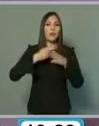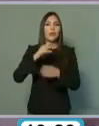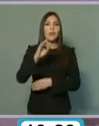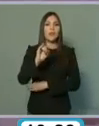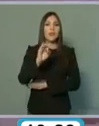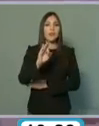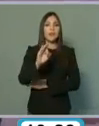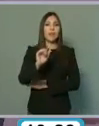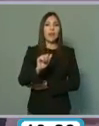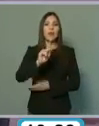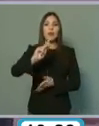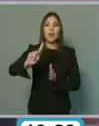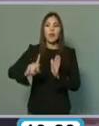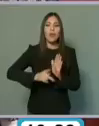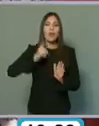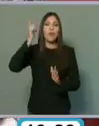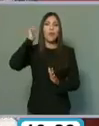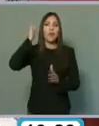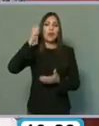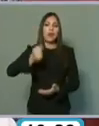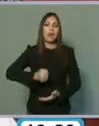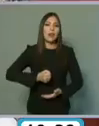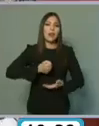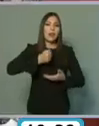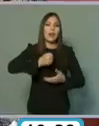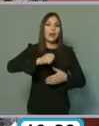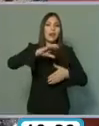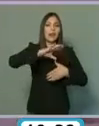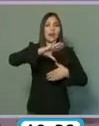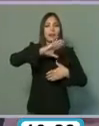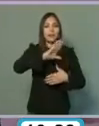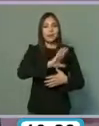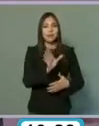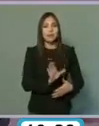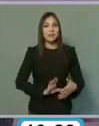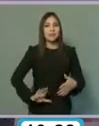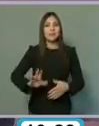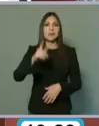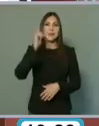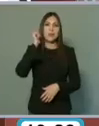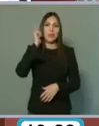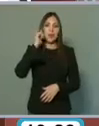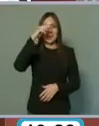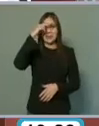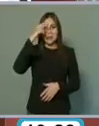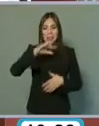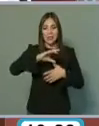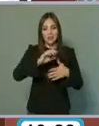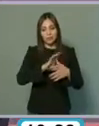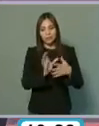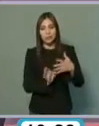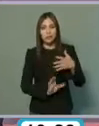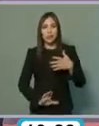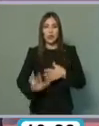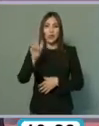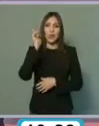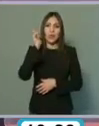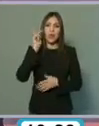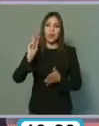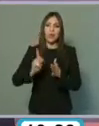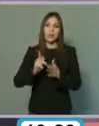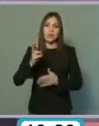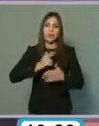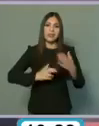vuelva a América, vuelva a América Latina, ¿no? Claro. Que sea el mejor, pero que nuevamente se dé aquello de que la Copa vuelva a nuestros lugares